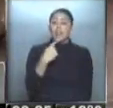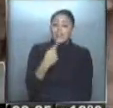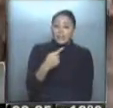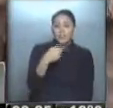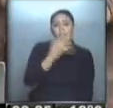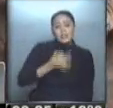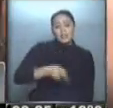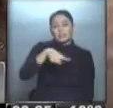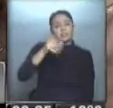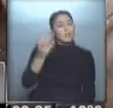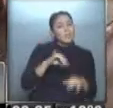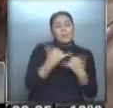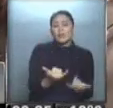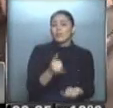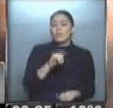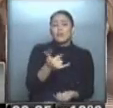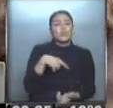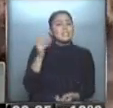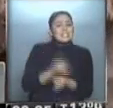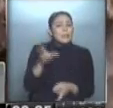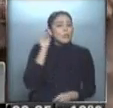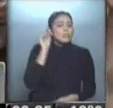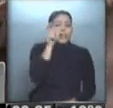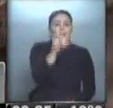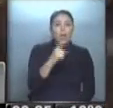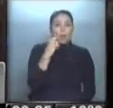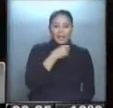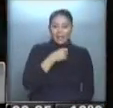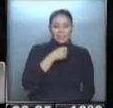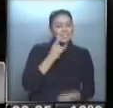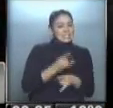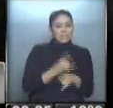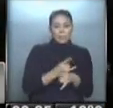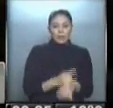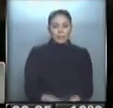negar los escucho mucho a los redondos al indio lo que es